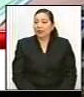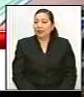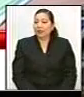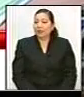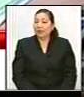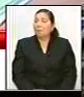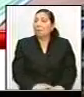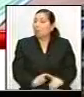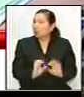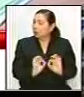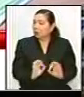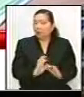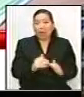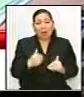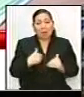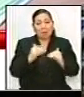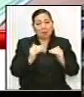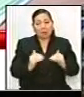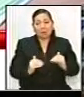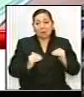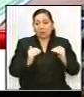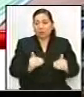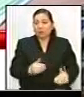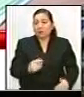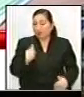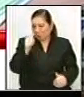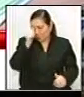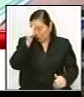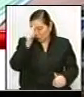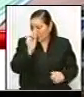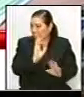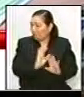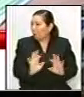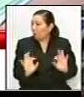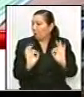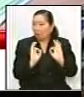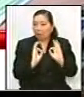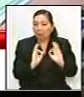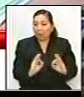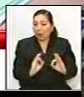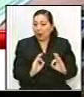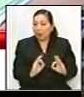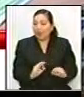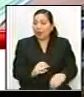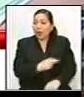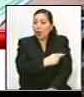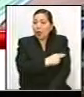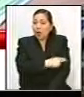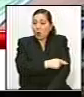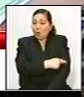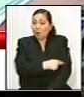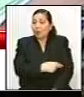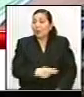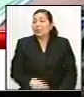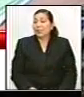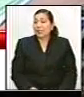pero sí atienden al adulto mayor hasta el día domingo muy bien. Y el hospital del